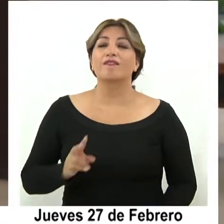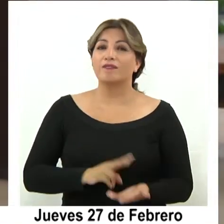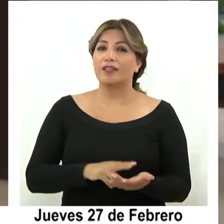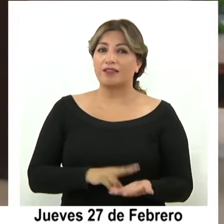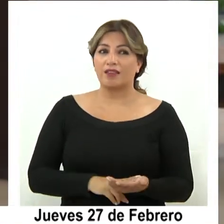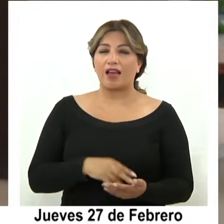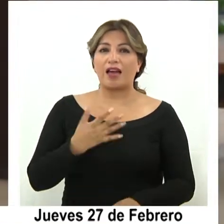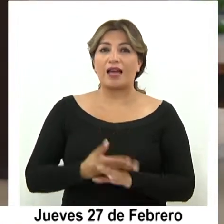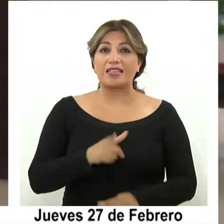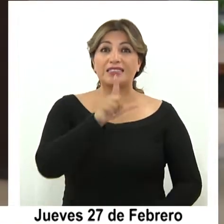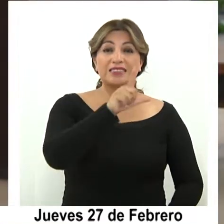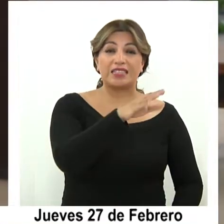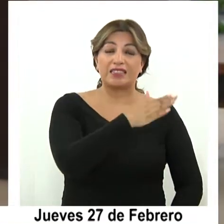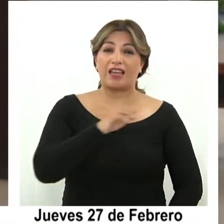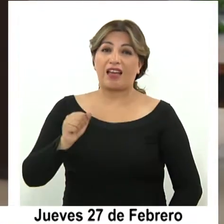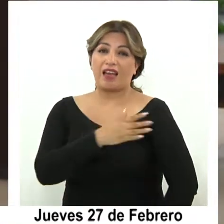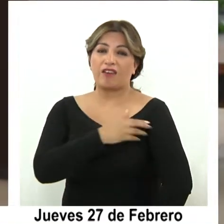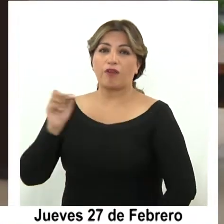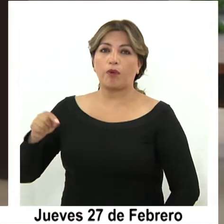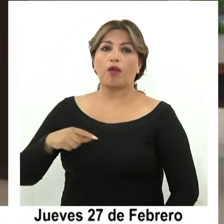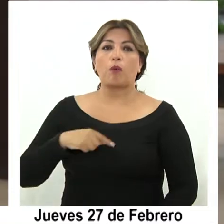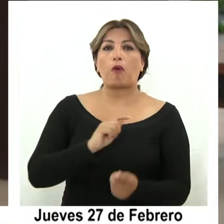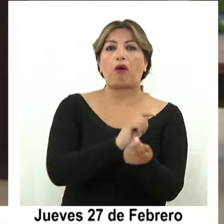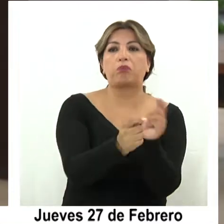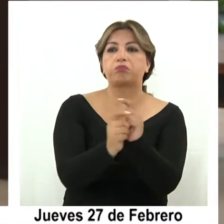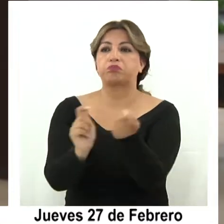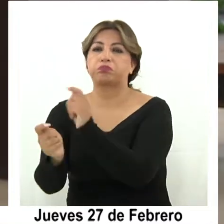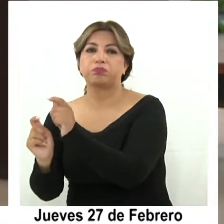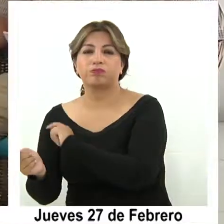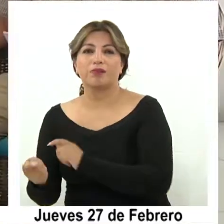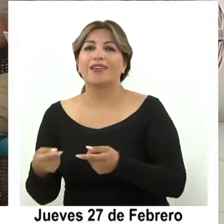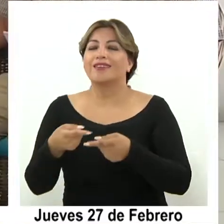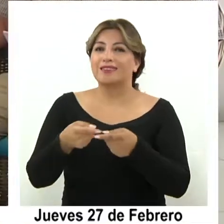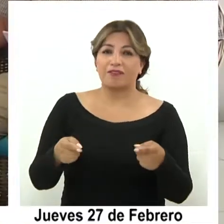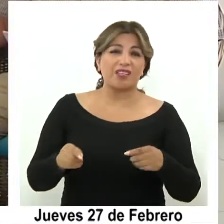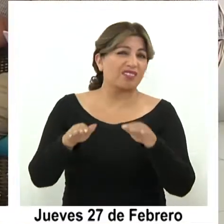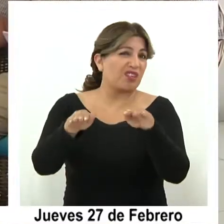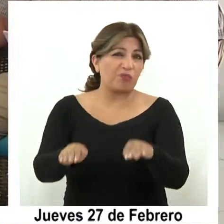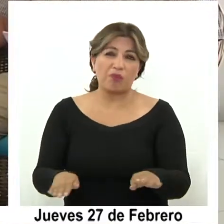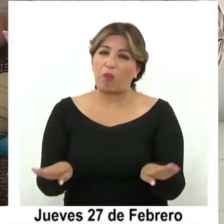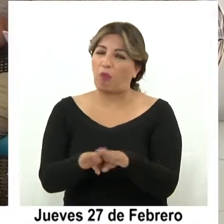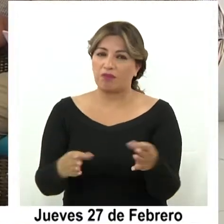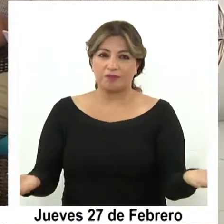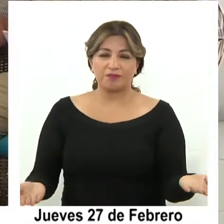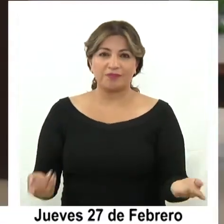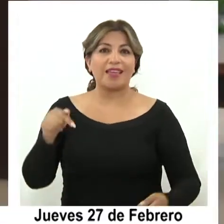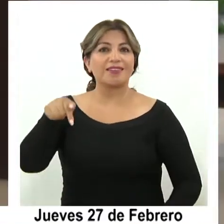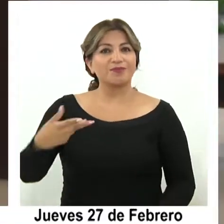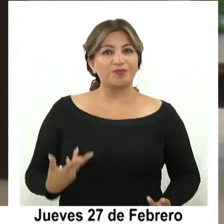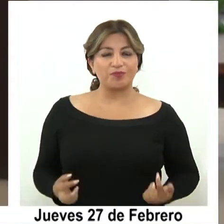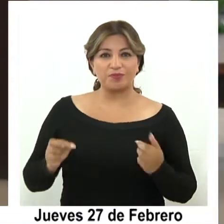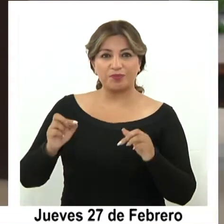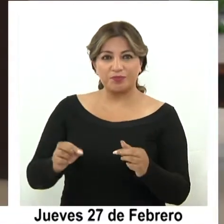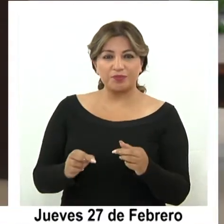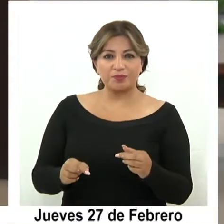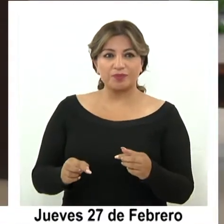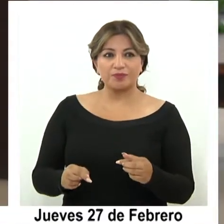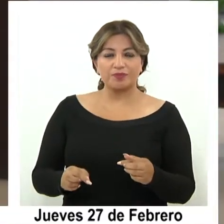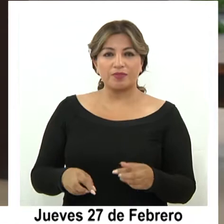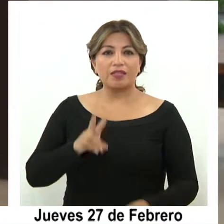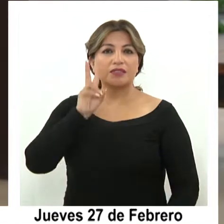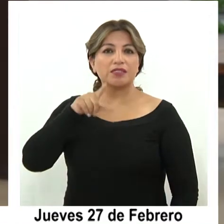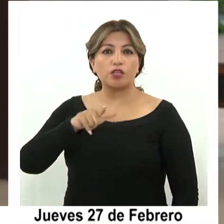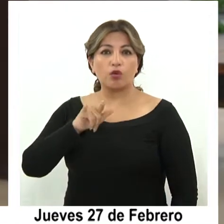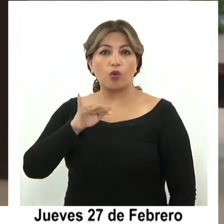efectivamente tenemos hoy en día 7 AFP distintas y yo me podría cambiar de una a otra, pero son una variación de lo mismo. Aquí vamos a dar la posibilidad que entidades